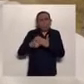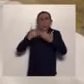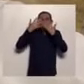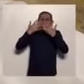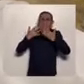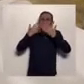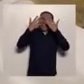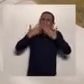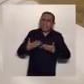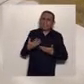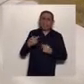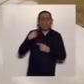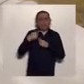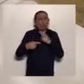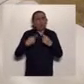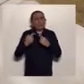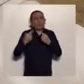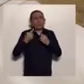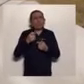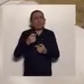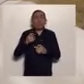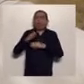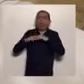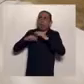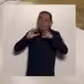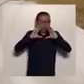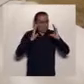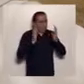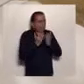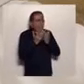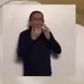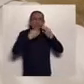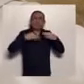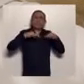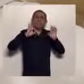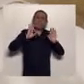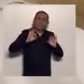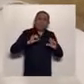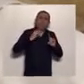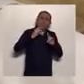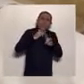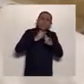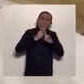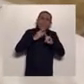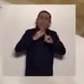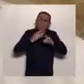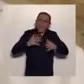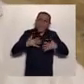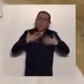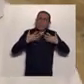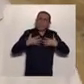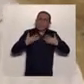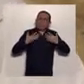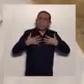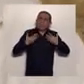de gracias, para que la continua eficacia de tu obra redentora sea fuente de inagotable alegría,